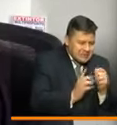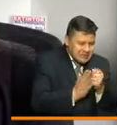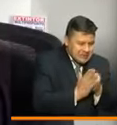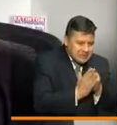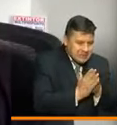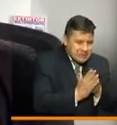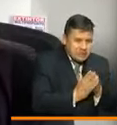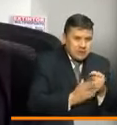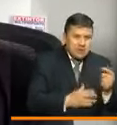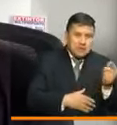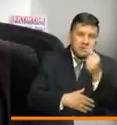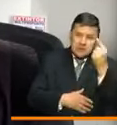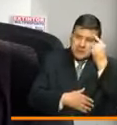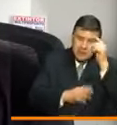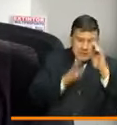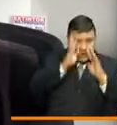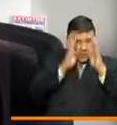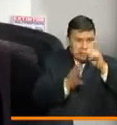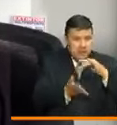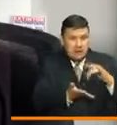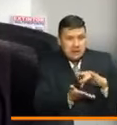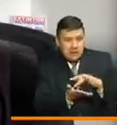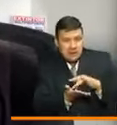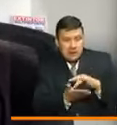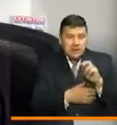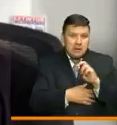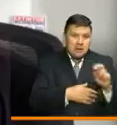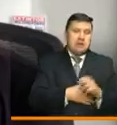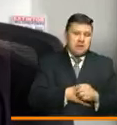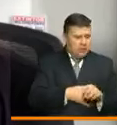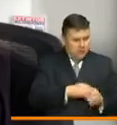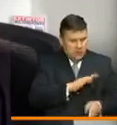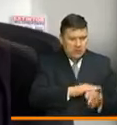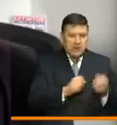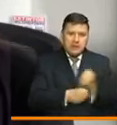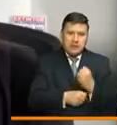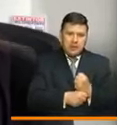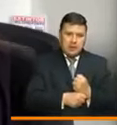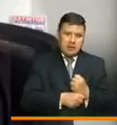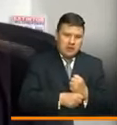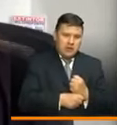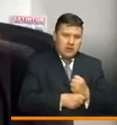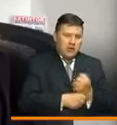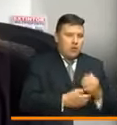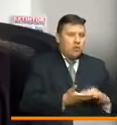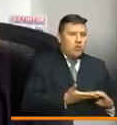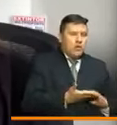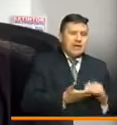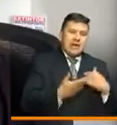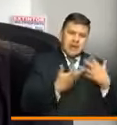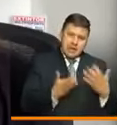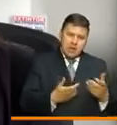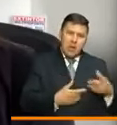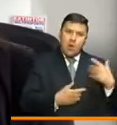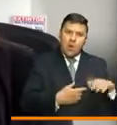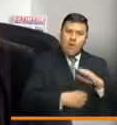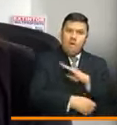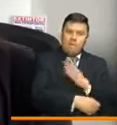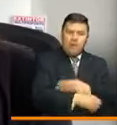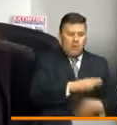todos los Medicare y a todos los creativos que participaron en esta categoría a que sigan trabajando en estas soluciones, porque creemos que tienen muchísimo